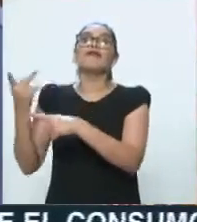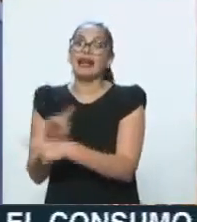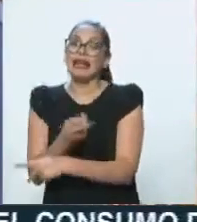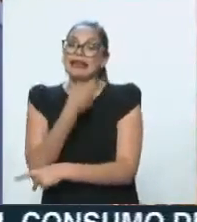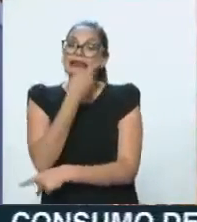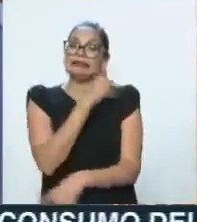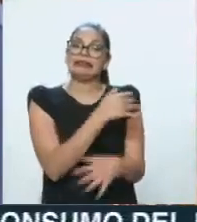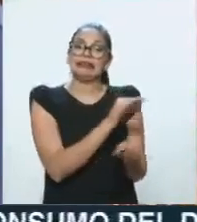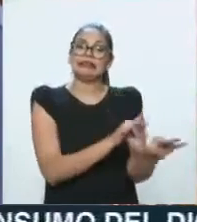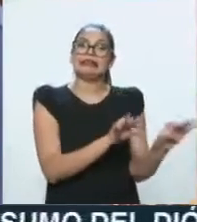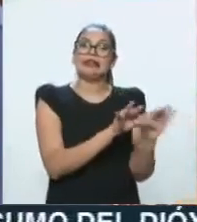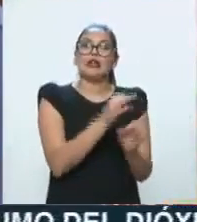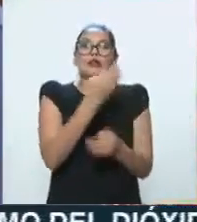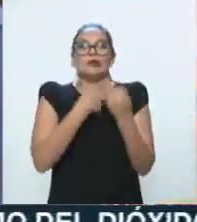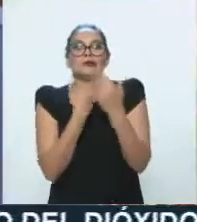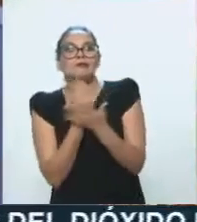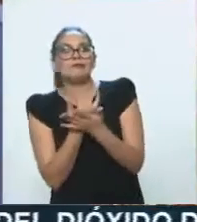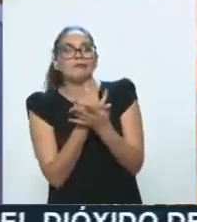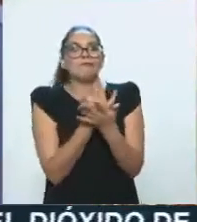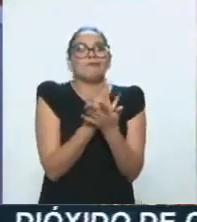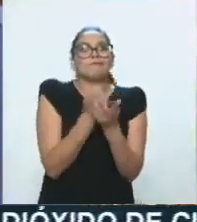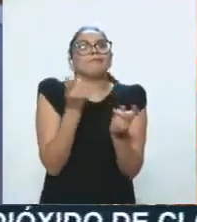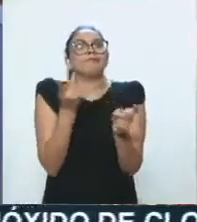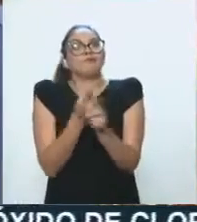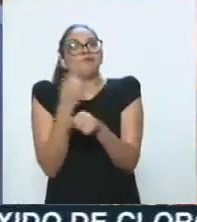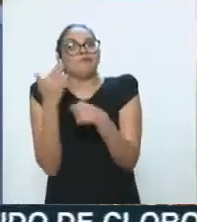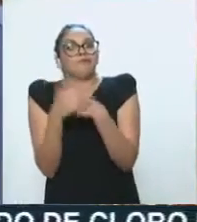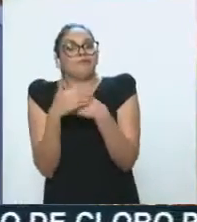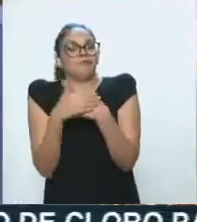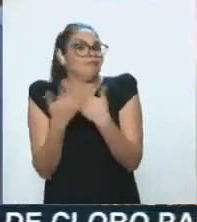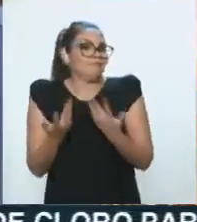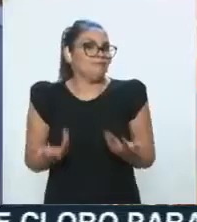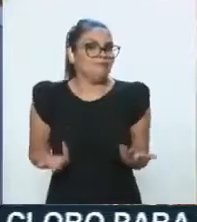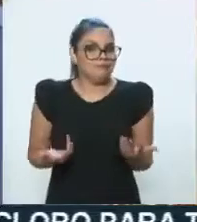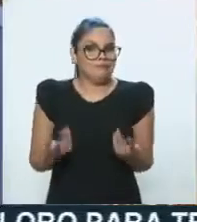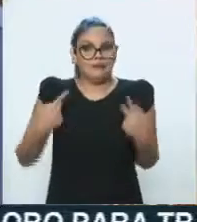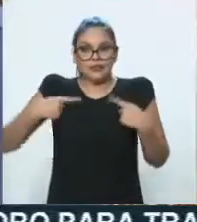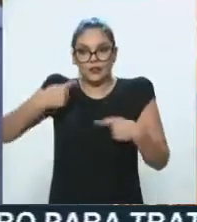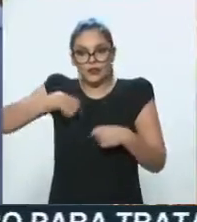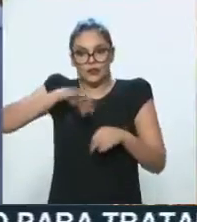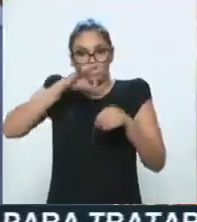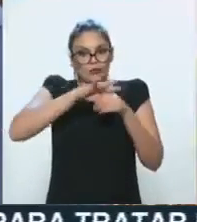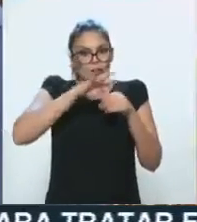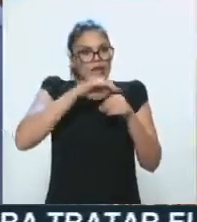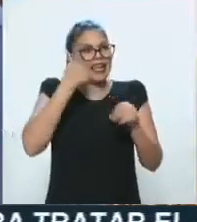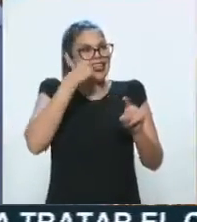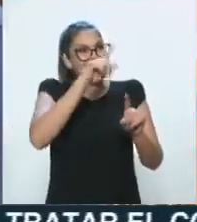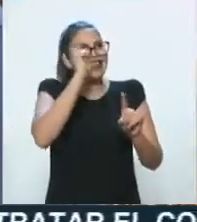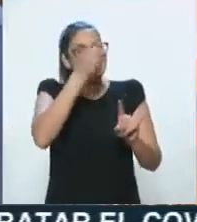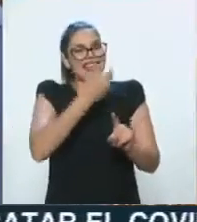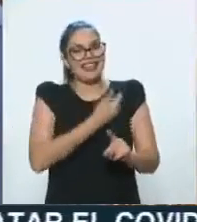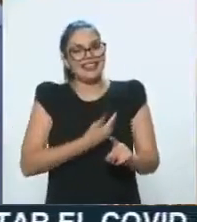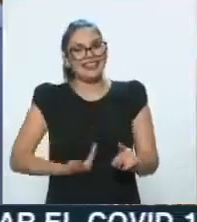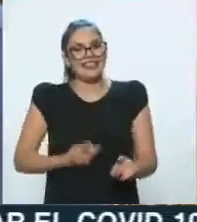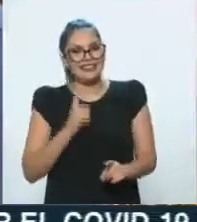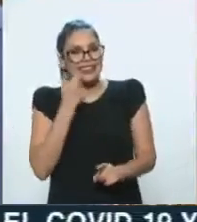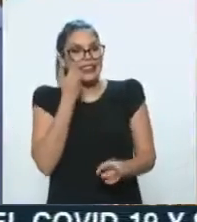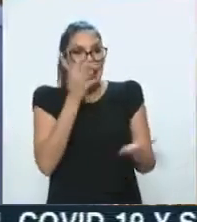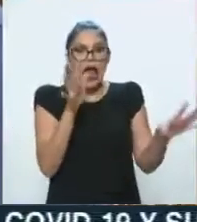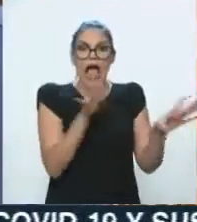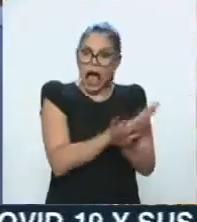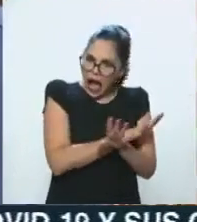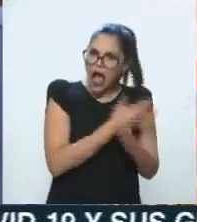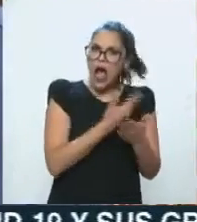todos estamos esperando digamos los los ciudadanos que volvamos por la transformación estamos esperando un maxi